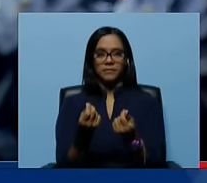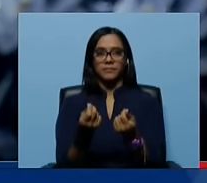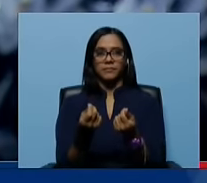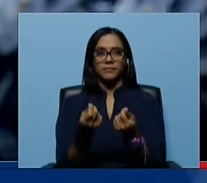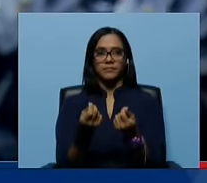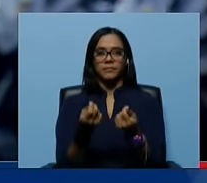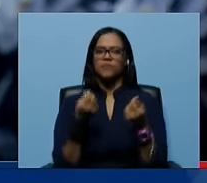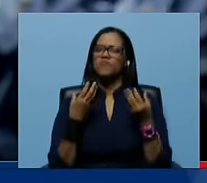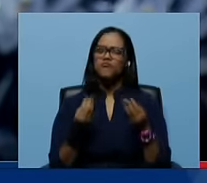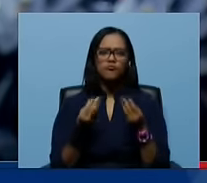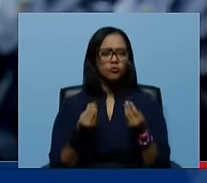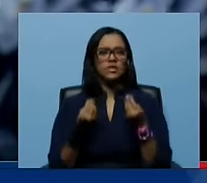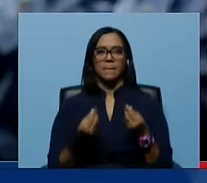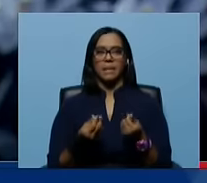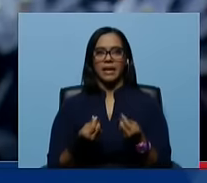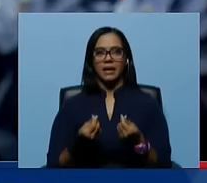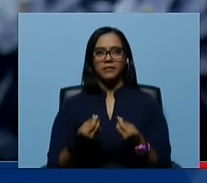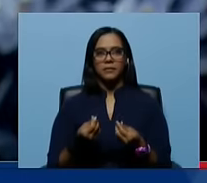Mucha plata